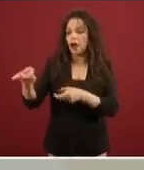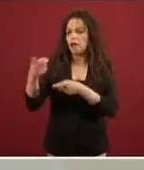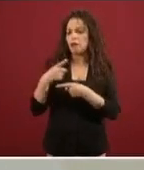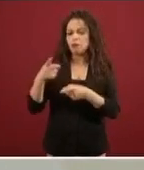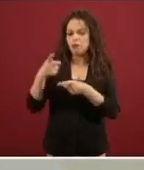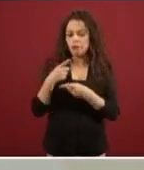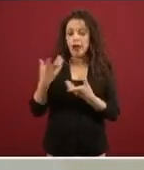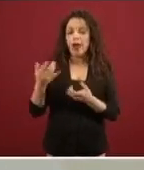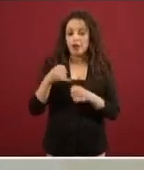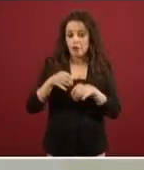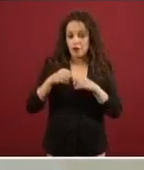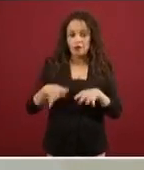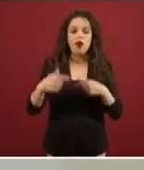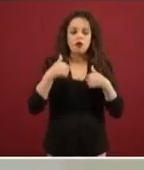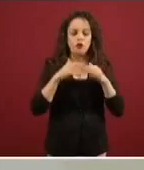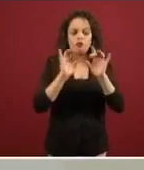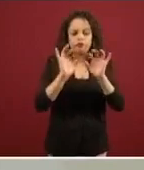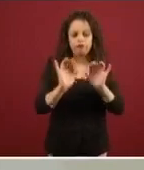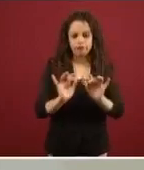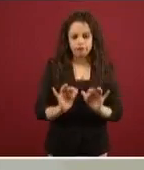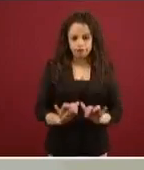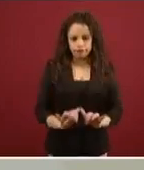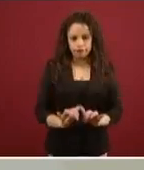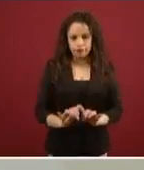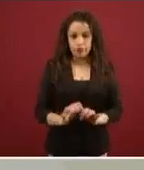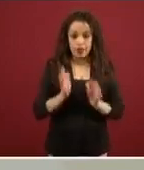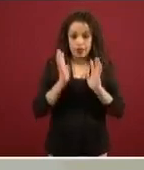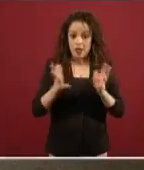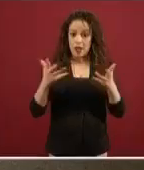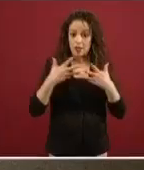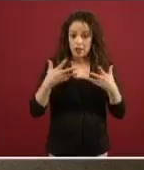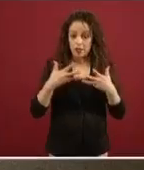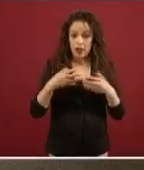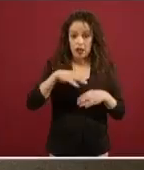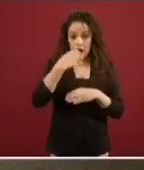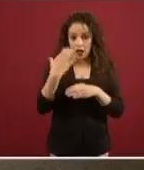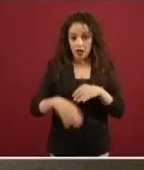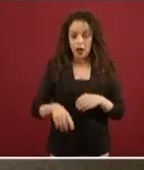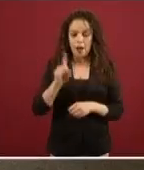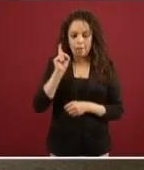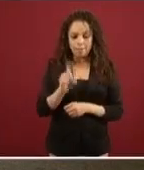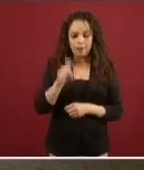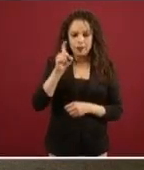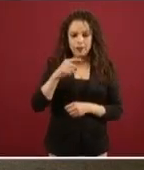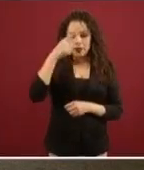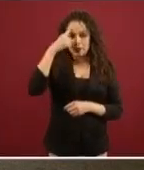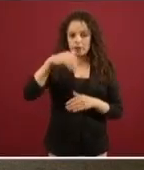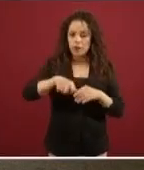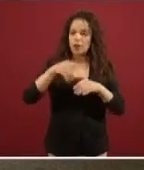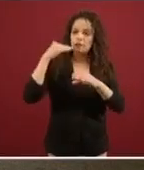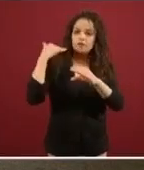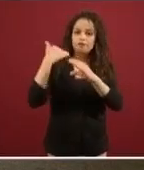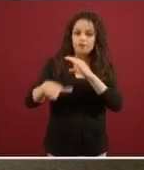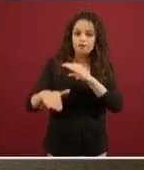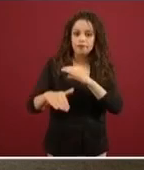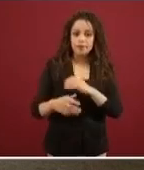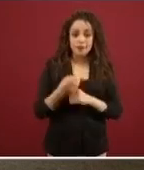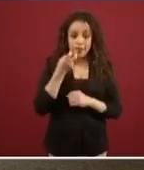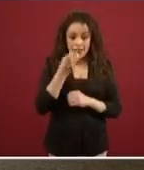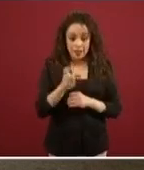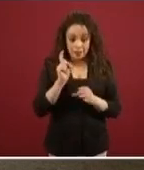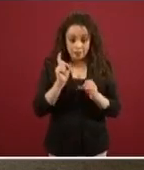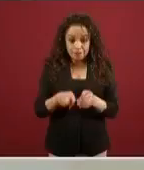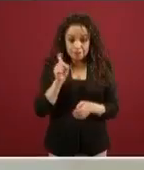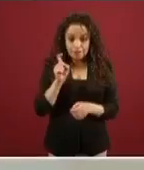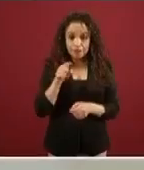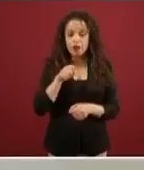ingresan la información, terminan y le dan clic en notificar o enviar, en ese momento toda esa información está cayendo